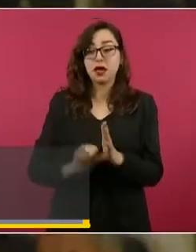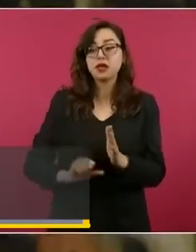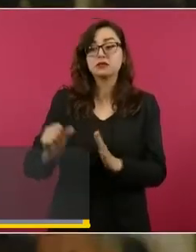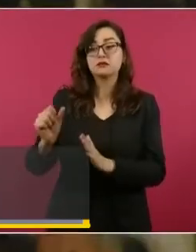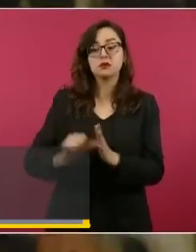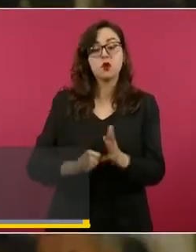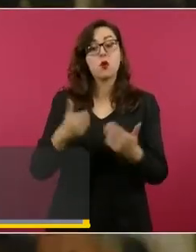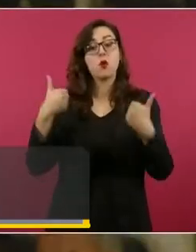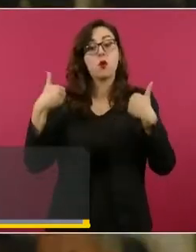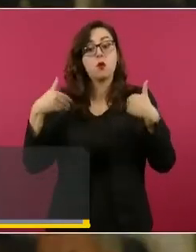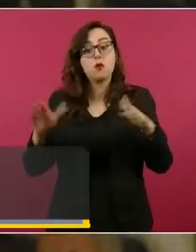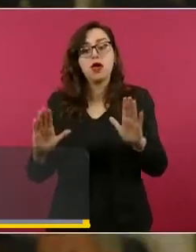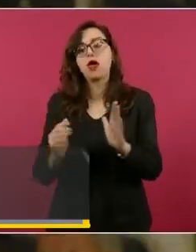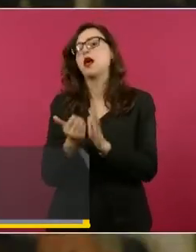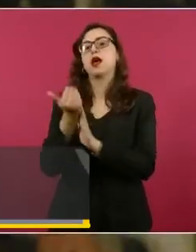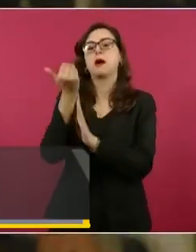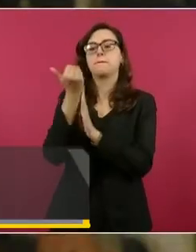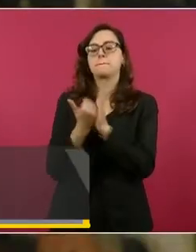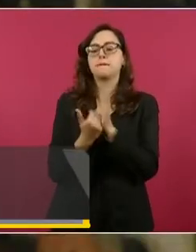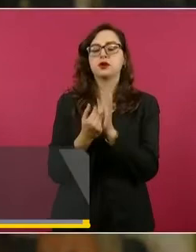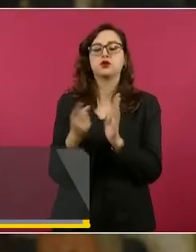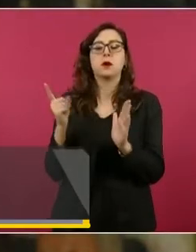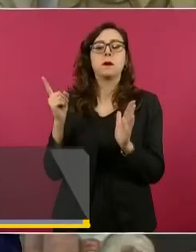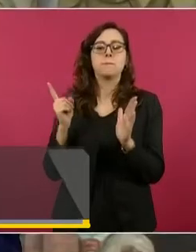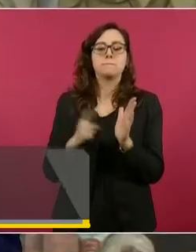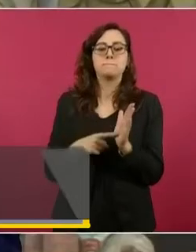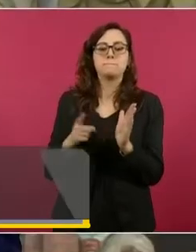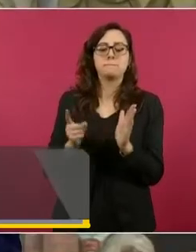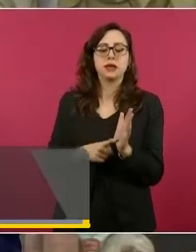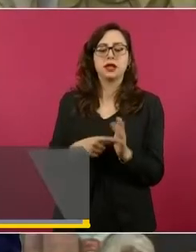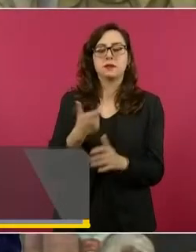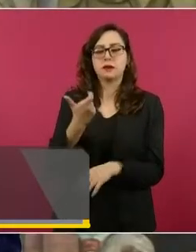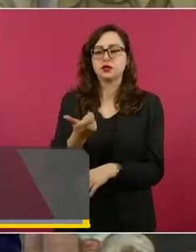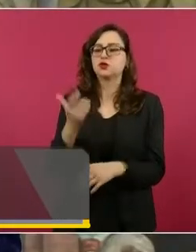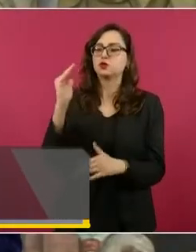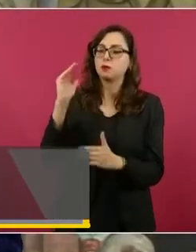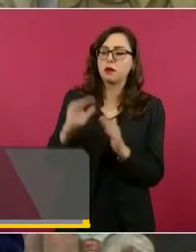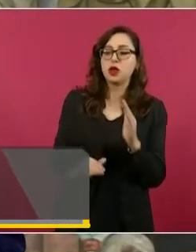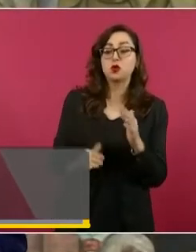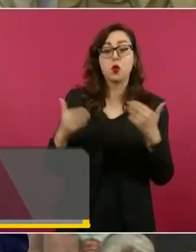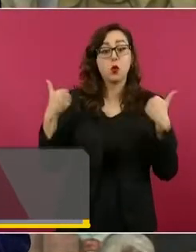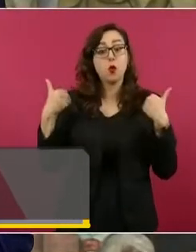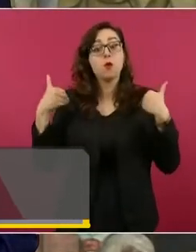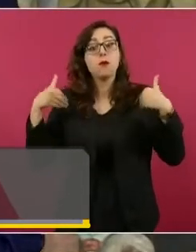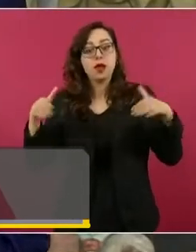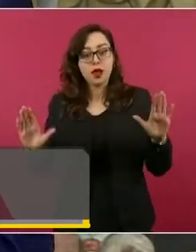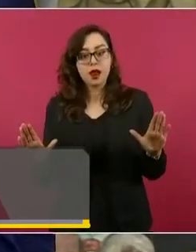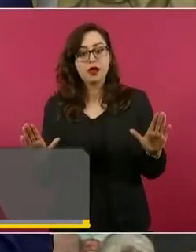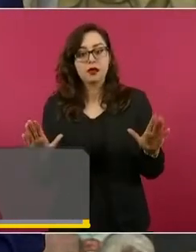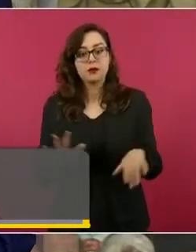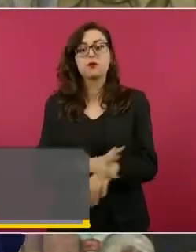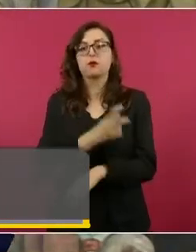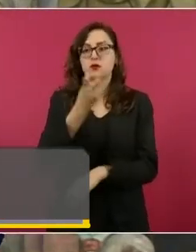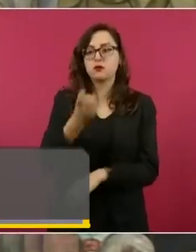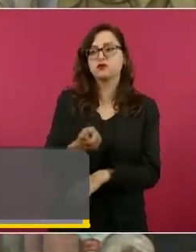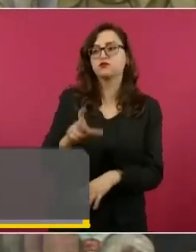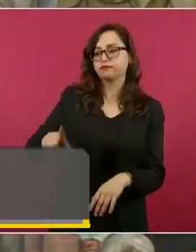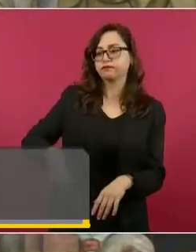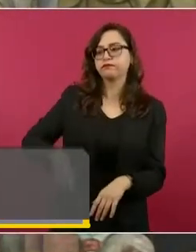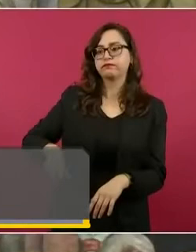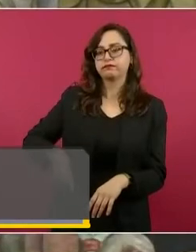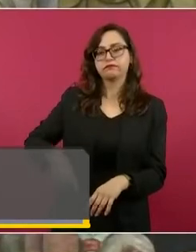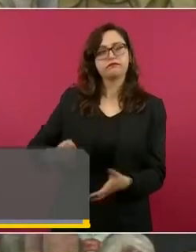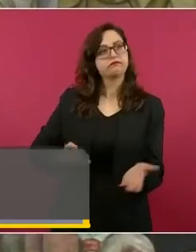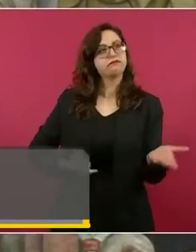7.900, es decir, una pérdida del 12%. En todo el tiempo que llevamos en el